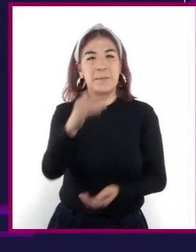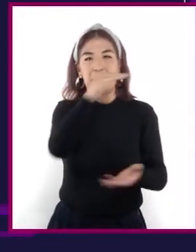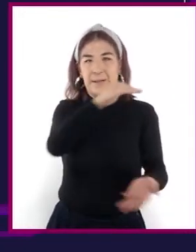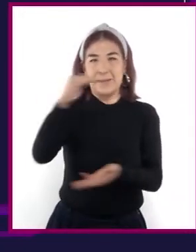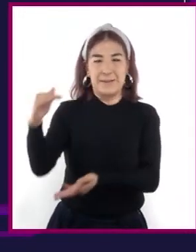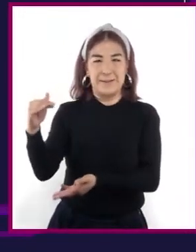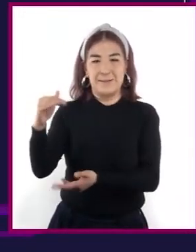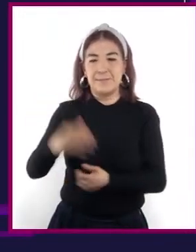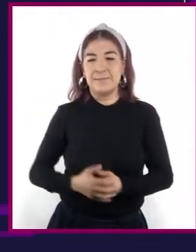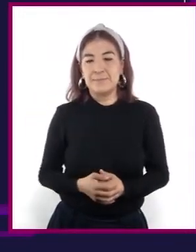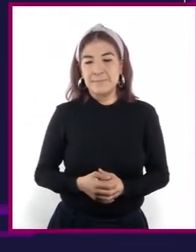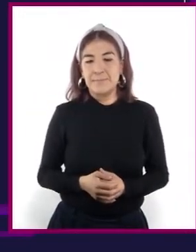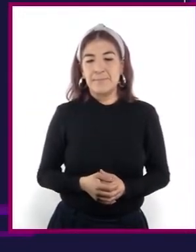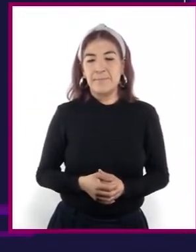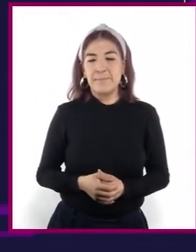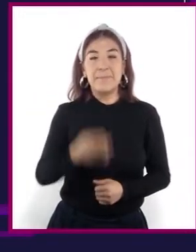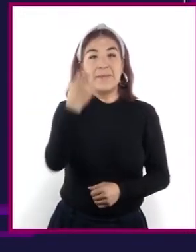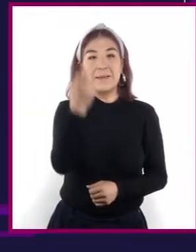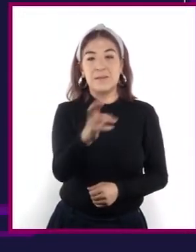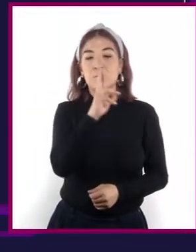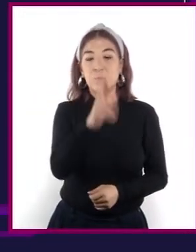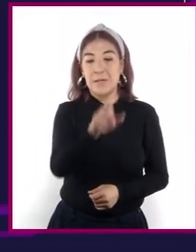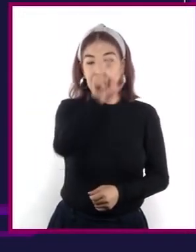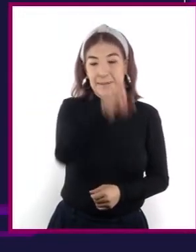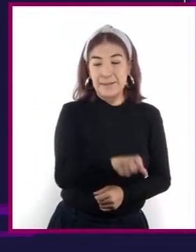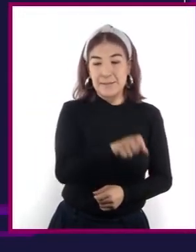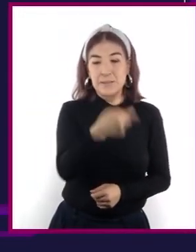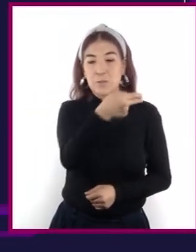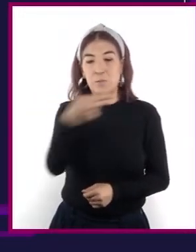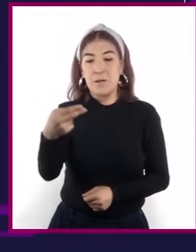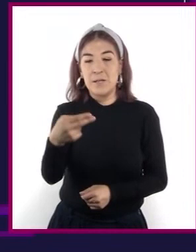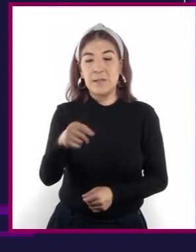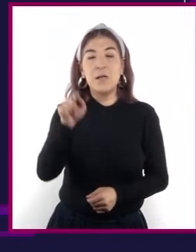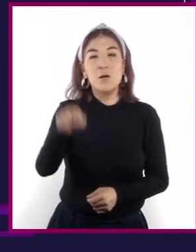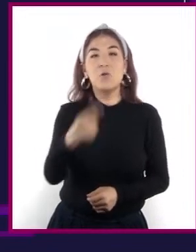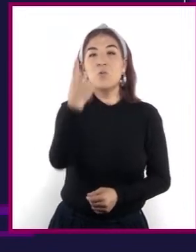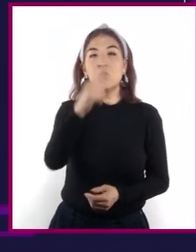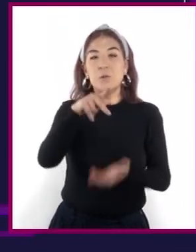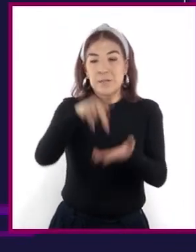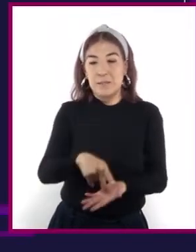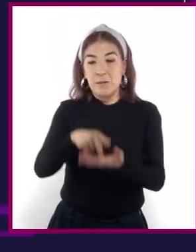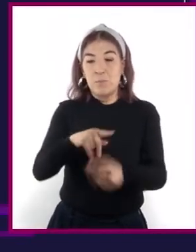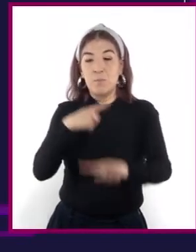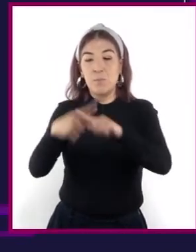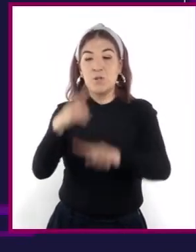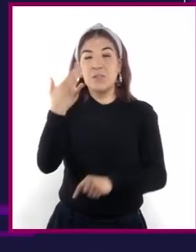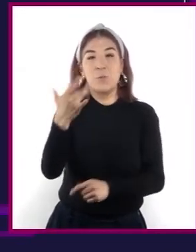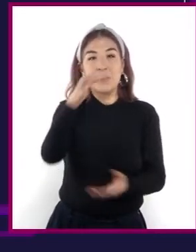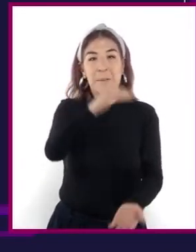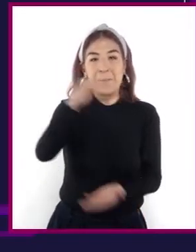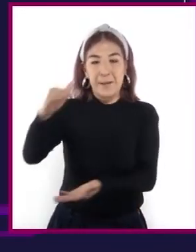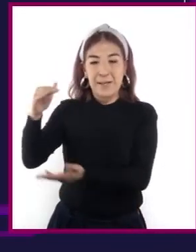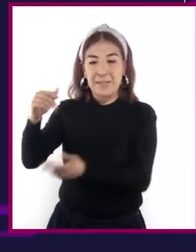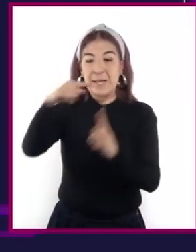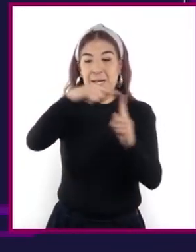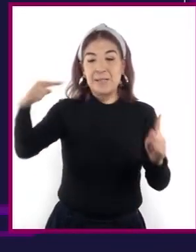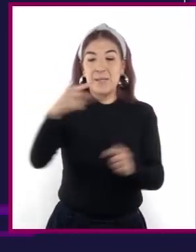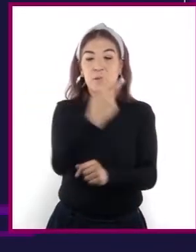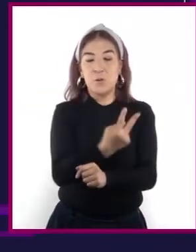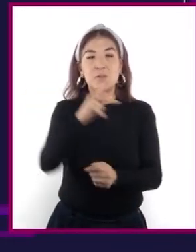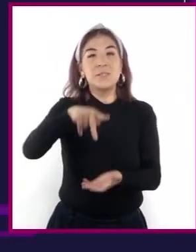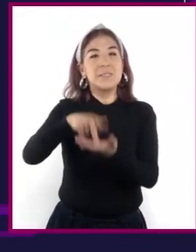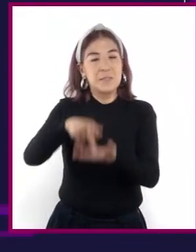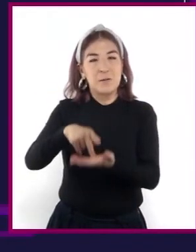50 paquetes, de donde X es igual al producto de 1 kilogramo por 50 paquetes entre 2